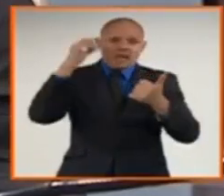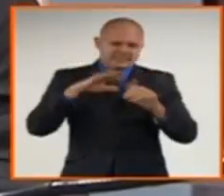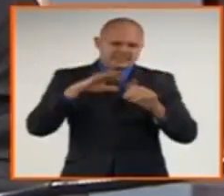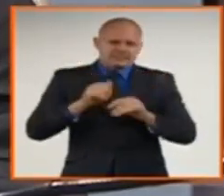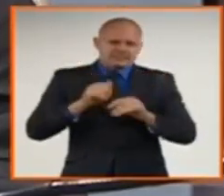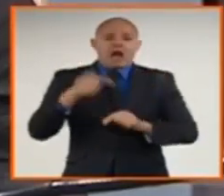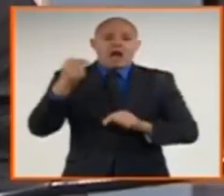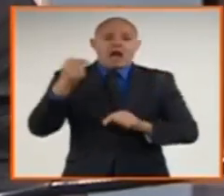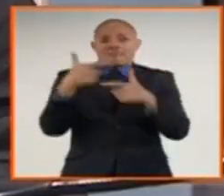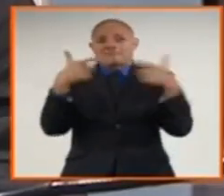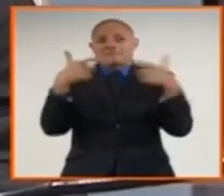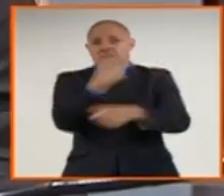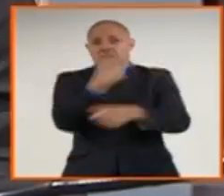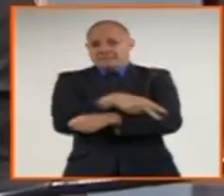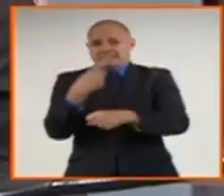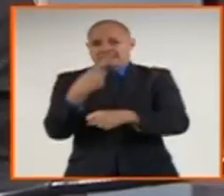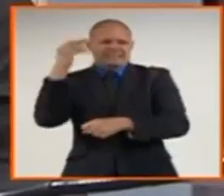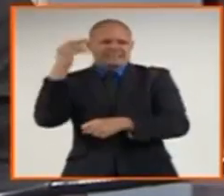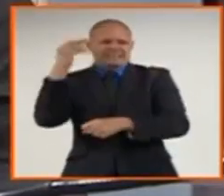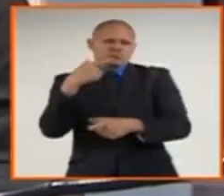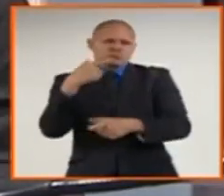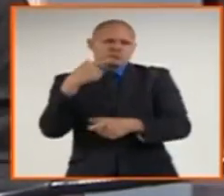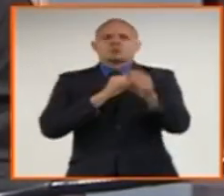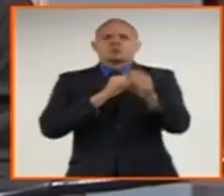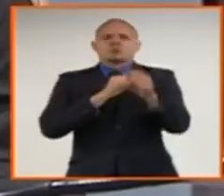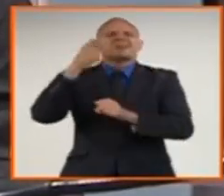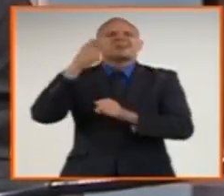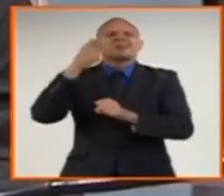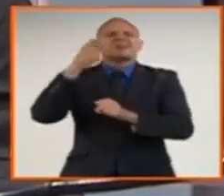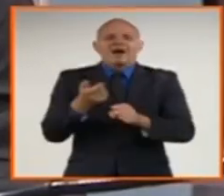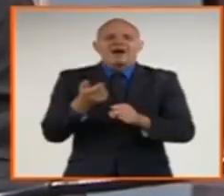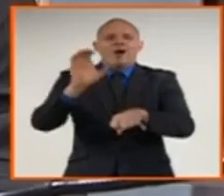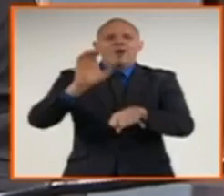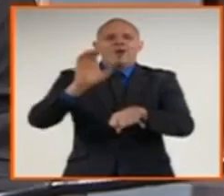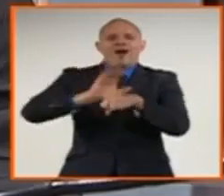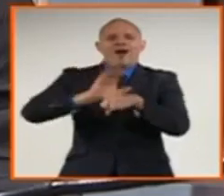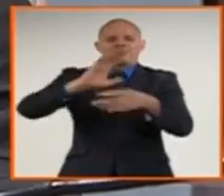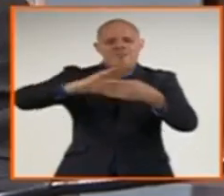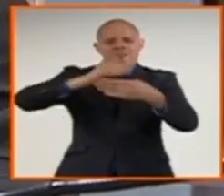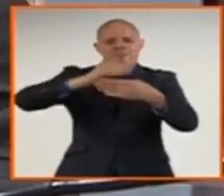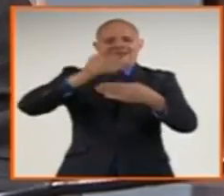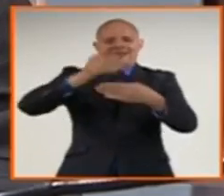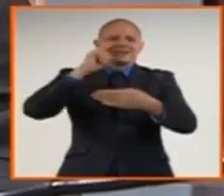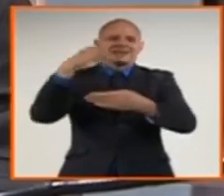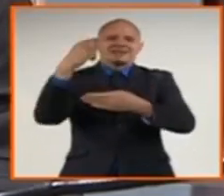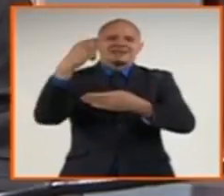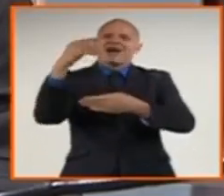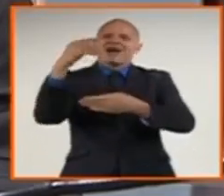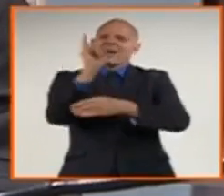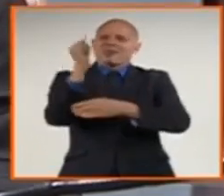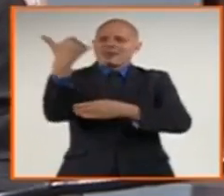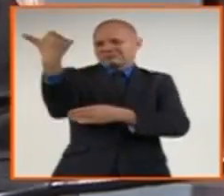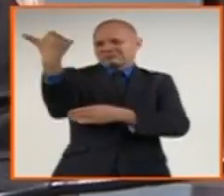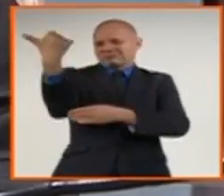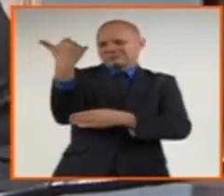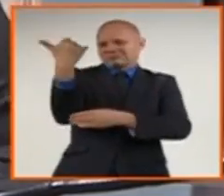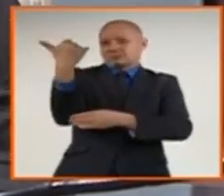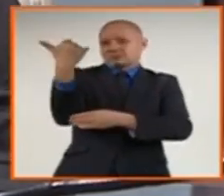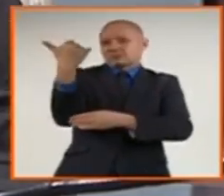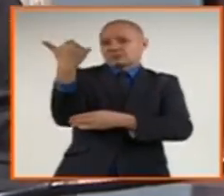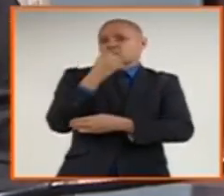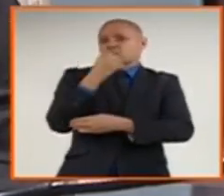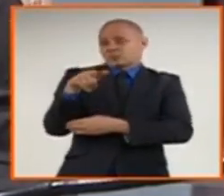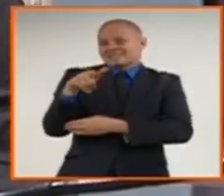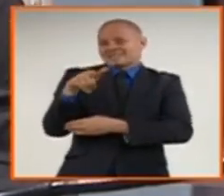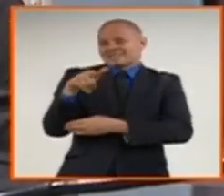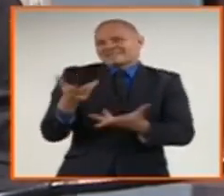que el niño puede estudiar virtualmente, con las computadoras, puede todas esas cosas. Lo que pasa es que el niño, en la época de la formación del niño,